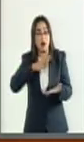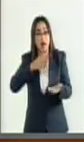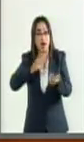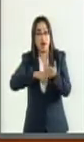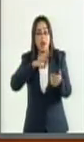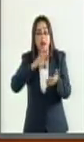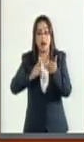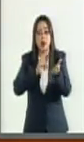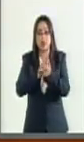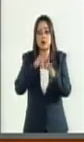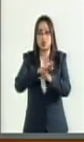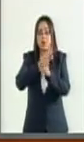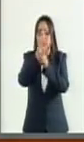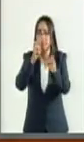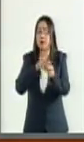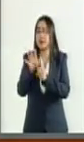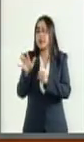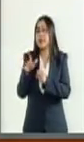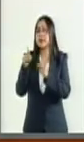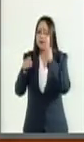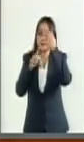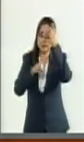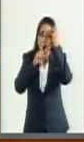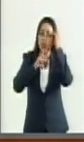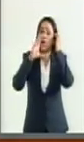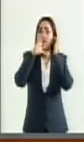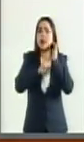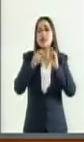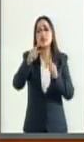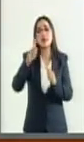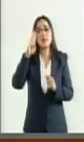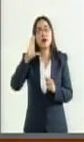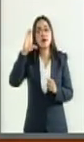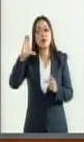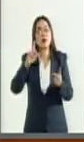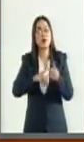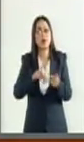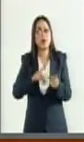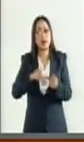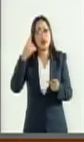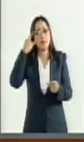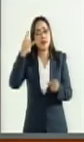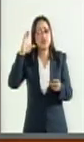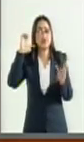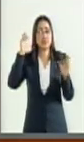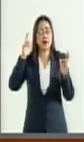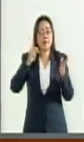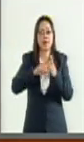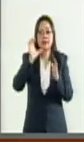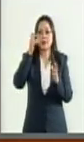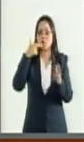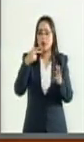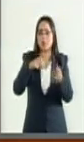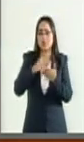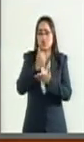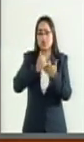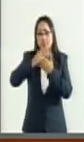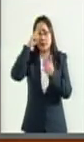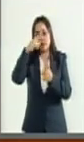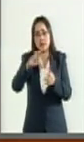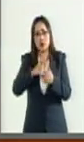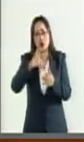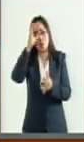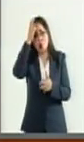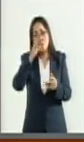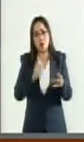que regulan esta figura son Aguascalientes, Baja California, Campeche, Chiapas, Chihuahua, la Ciudad de México,